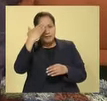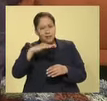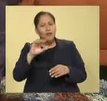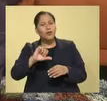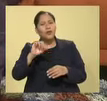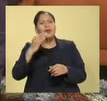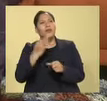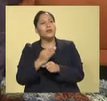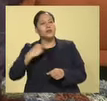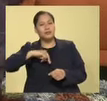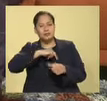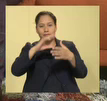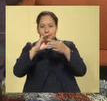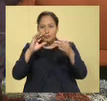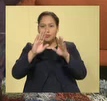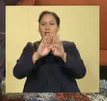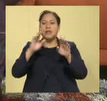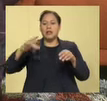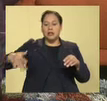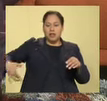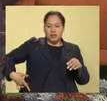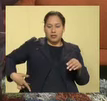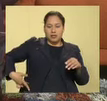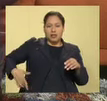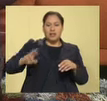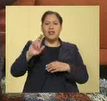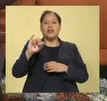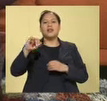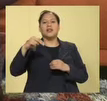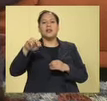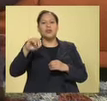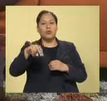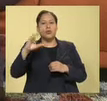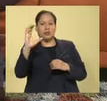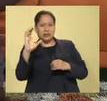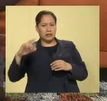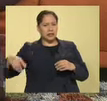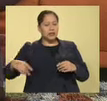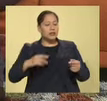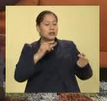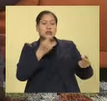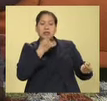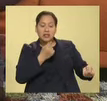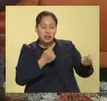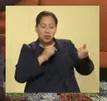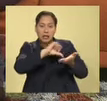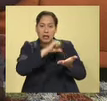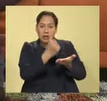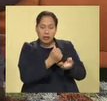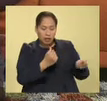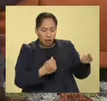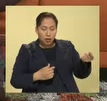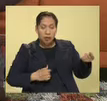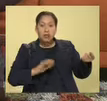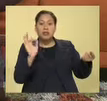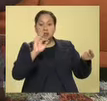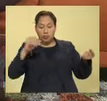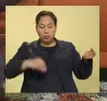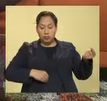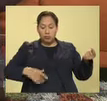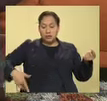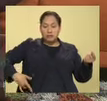a platicar acerca de los riñones y puede ser que los niños no crezcan por causa de los riñones. Fíjate que... ¿Eso es cierto? Sí, señor. Ah,